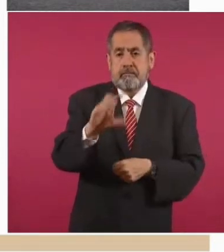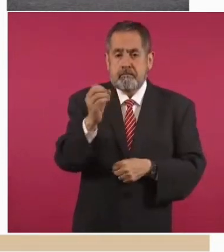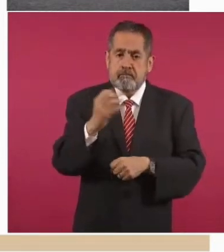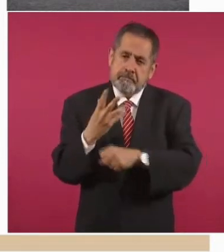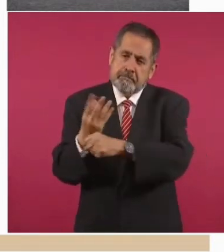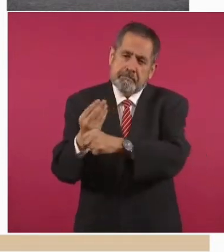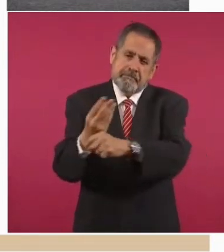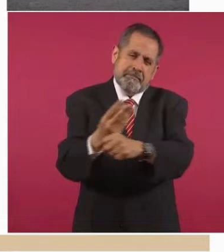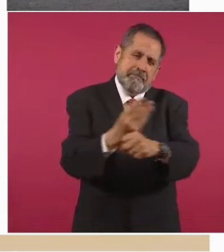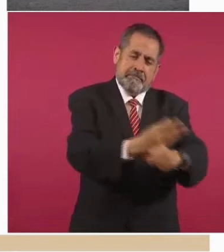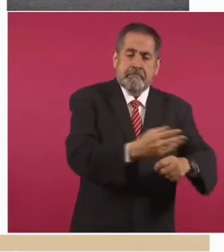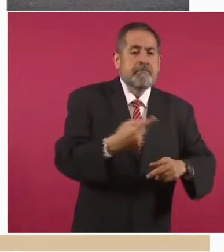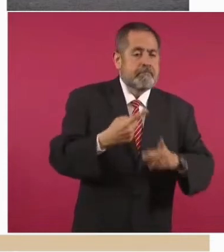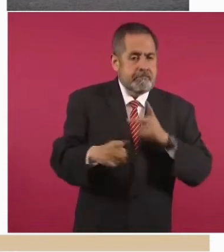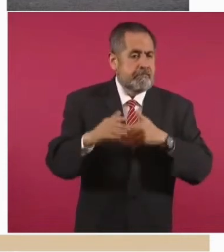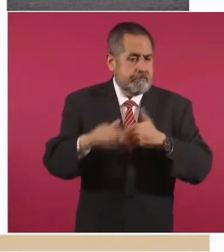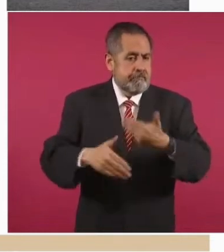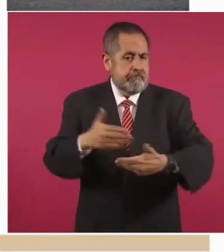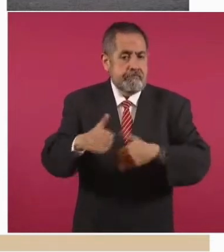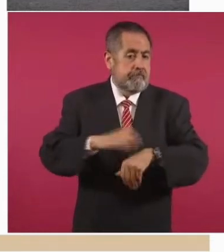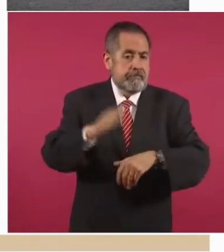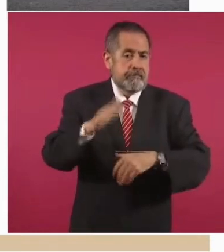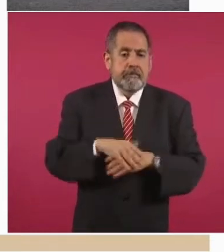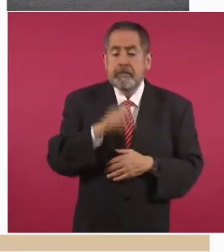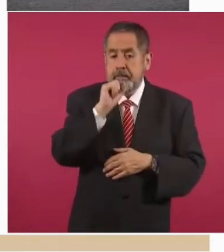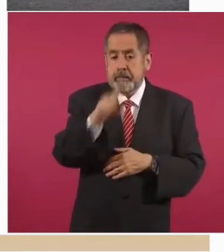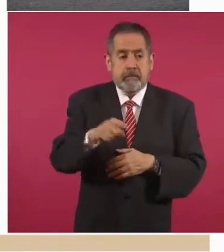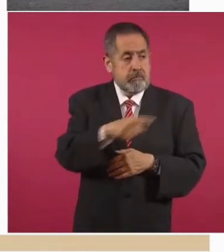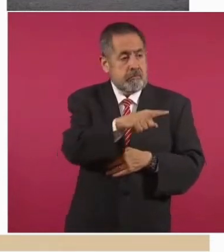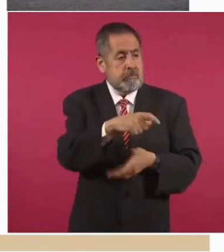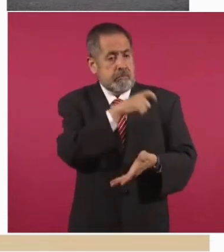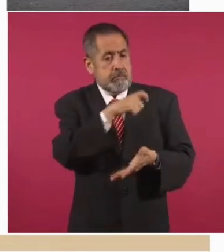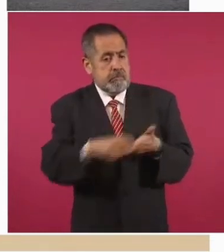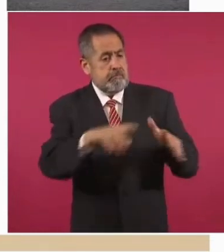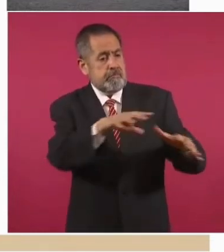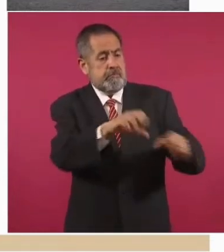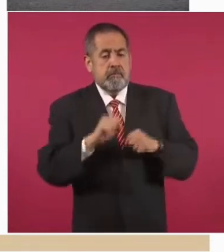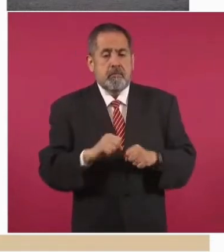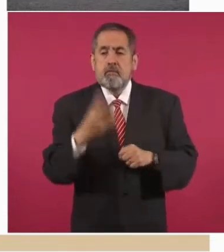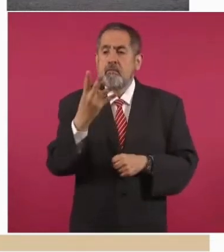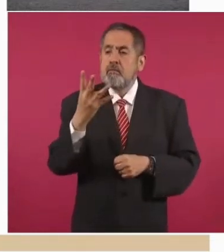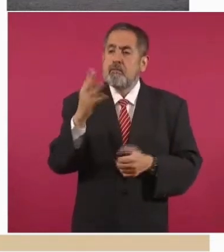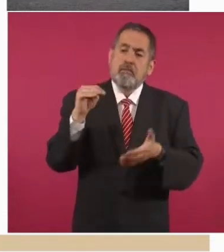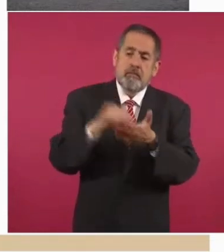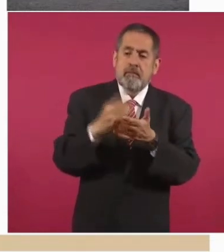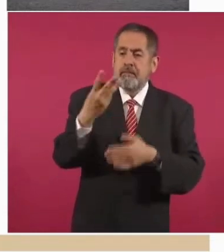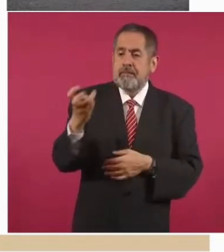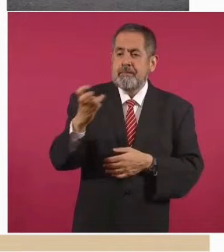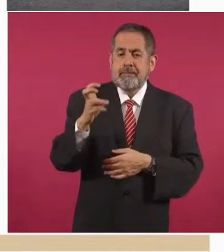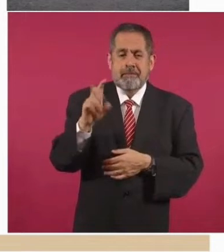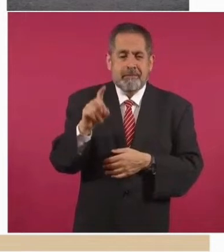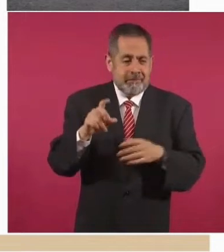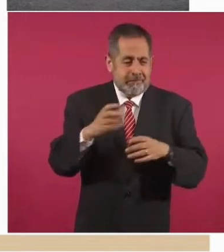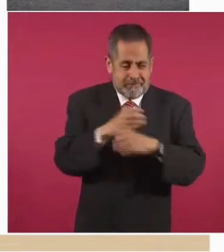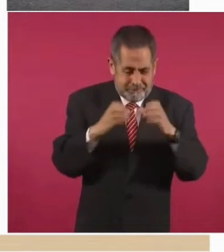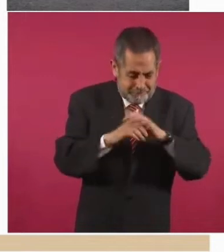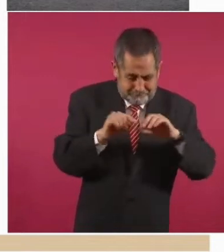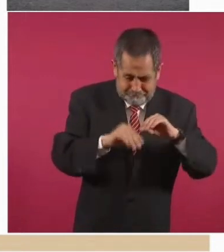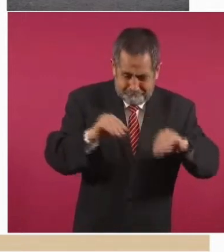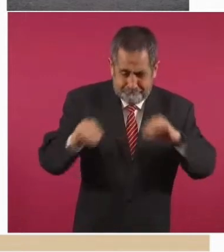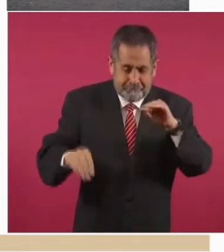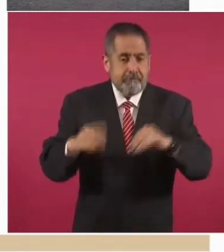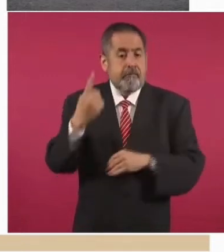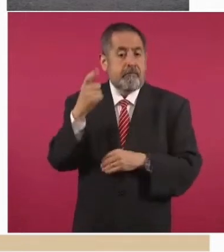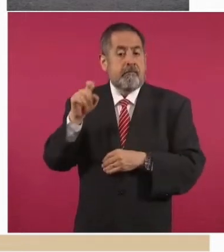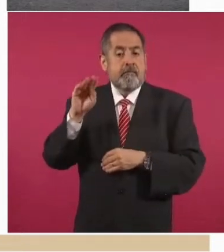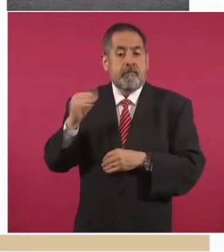también estamos avanzando en el proceso de adquisición de 4,330 piezas de equipo por 194